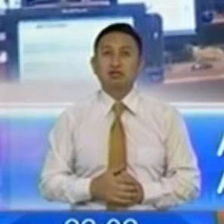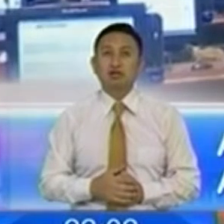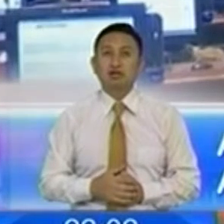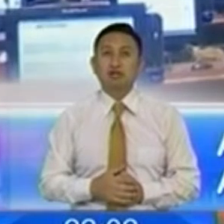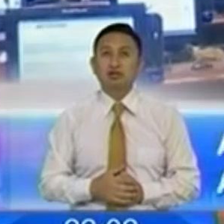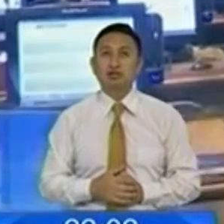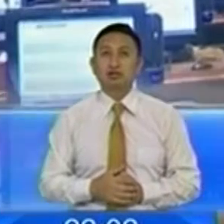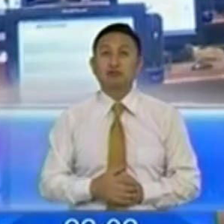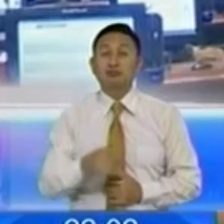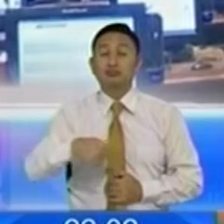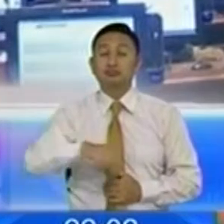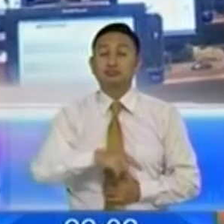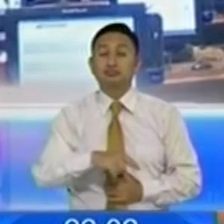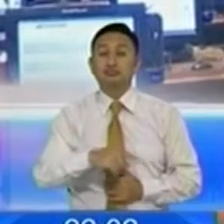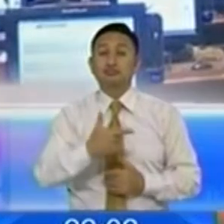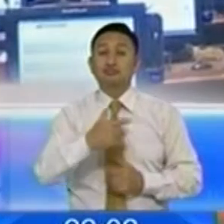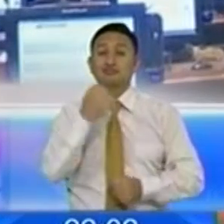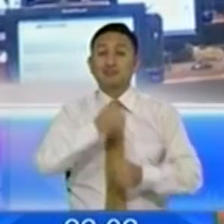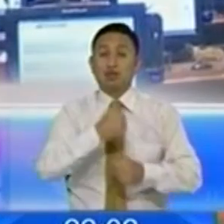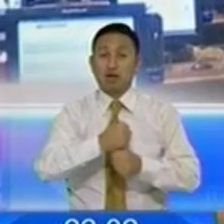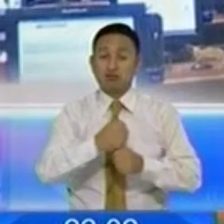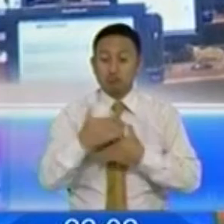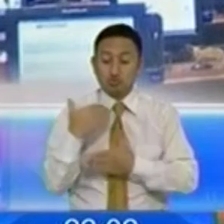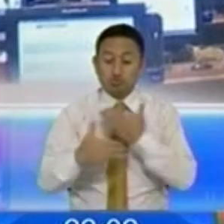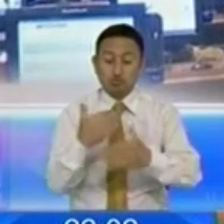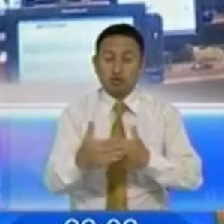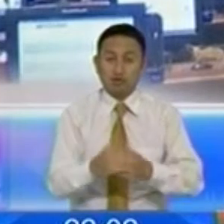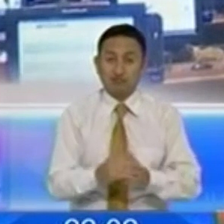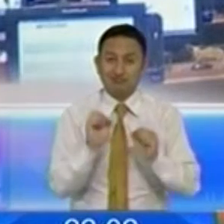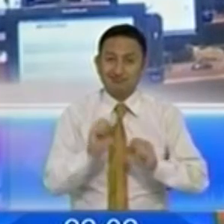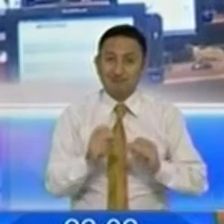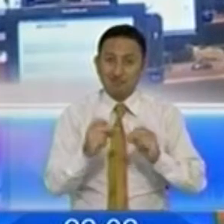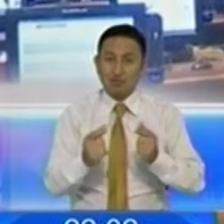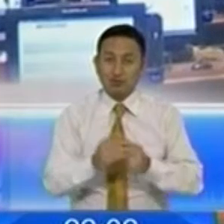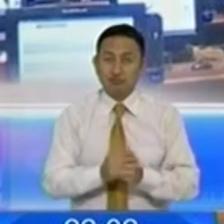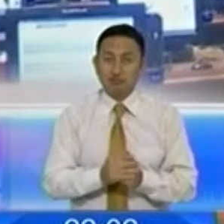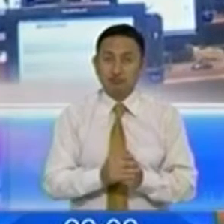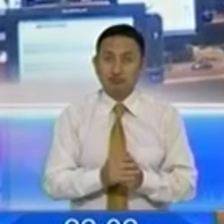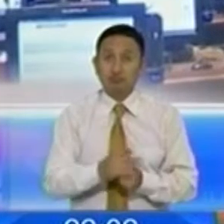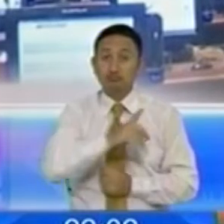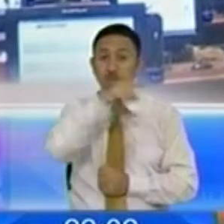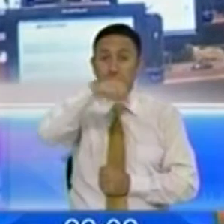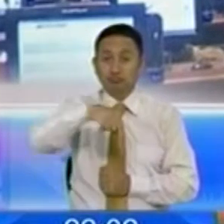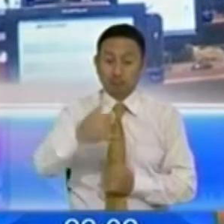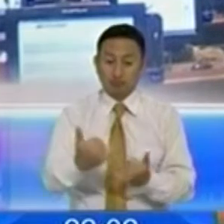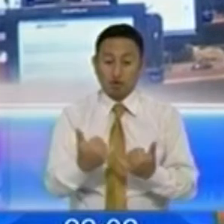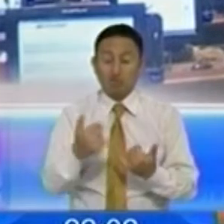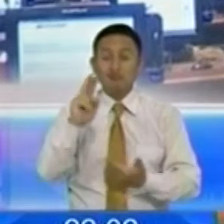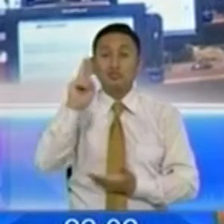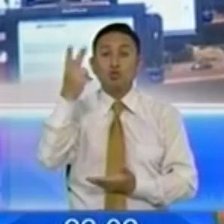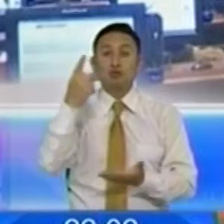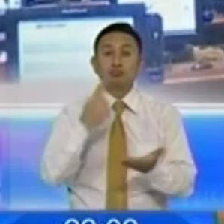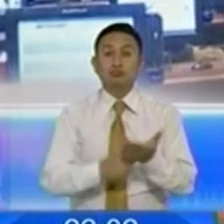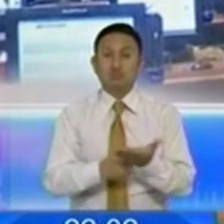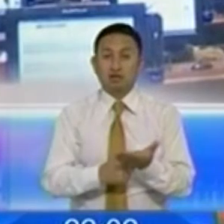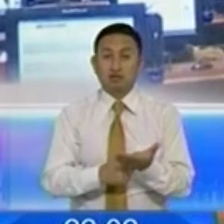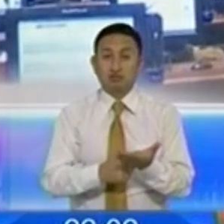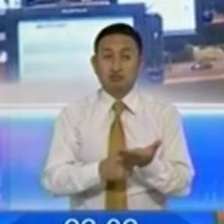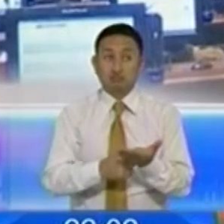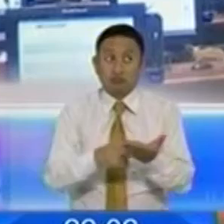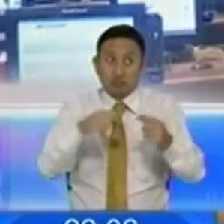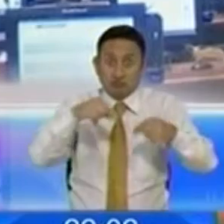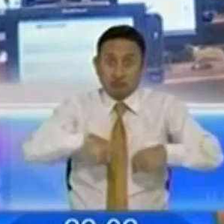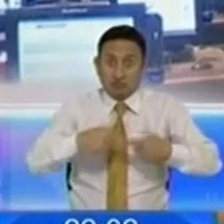definitiva, aceleró muchísimo el trabajo y nos permitió llegar en menor tiempo a este momento, al segundo debate, y por lo tanto se